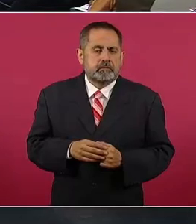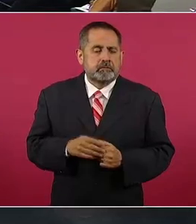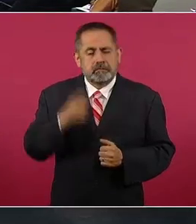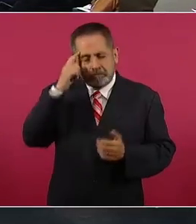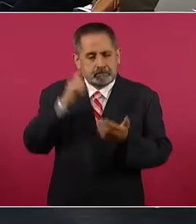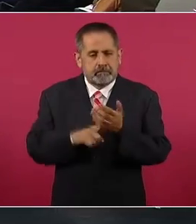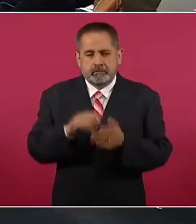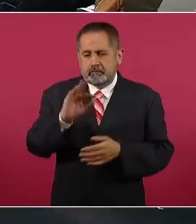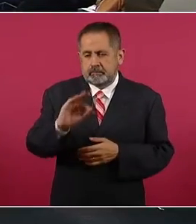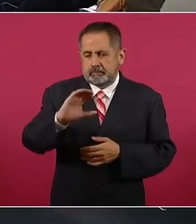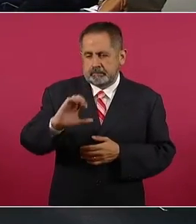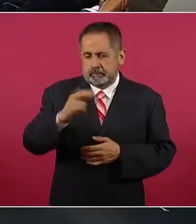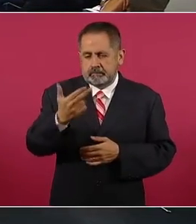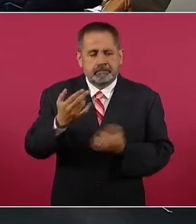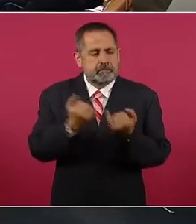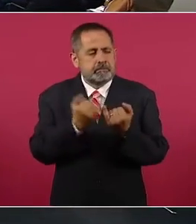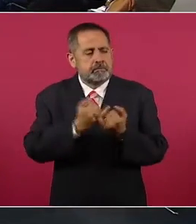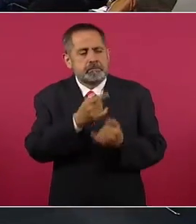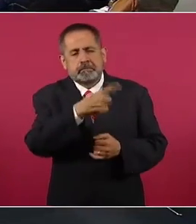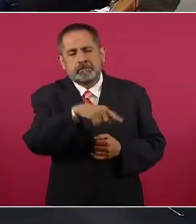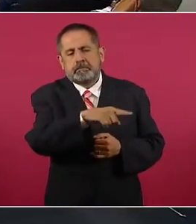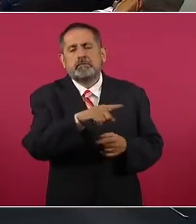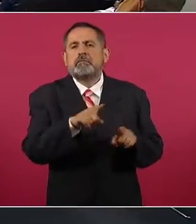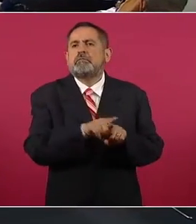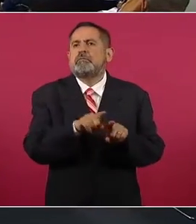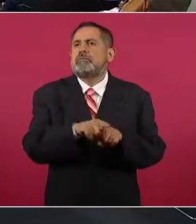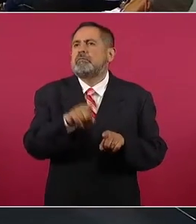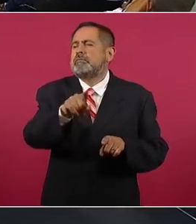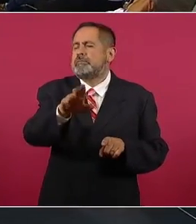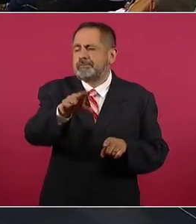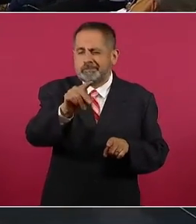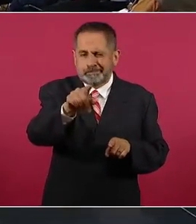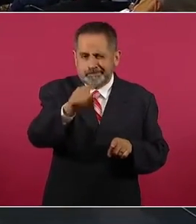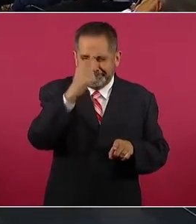Calderón, como el que está